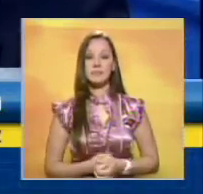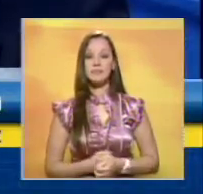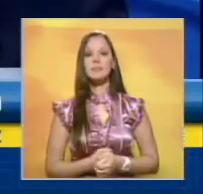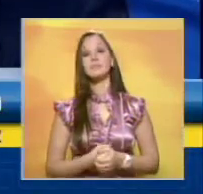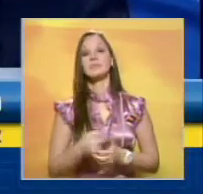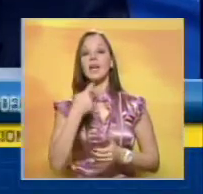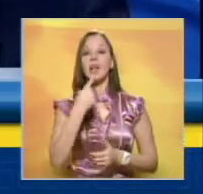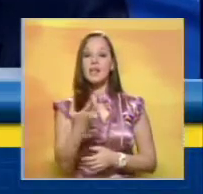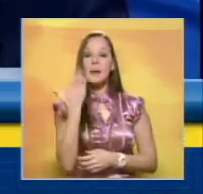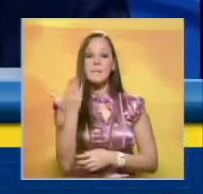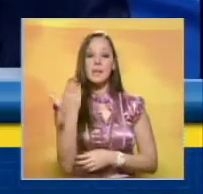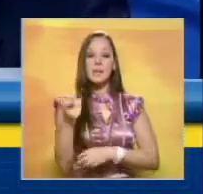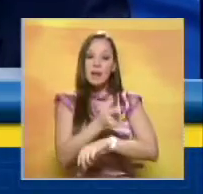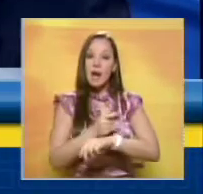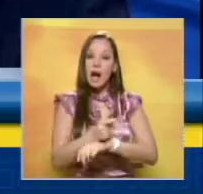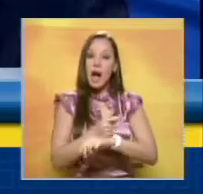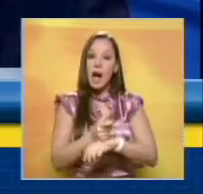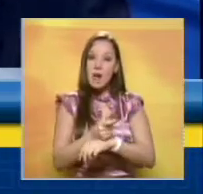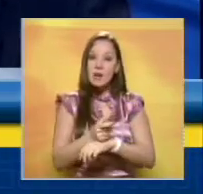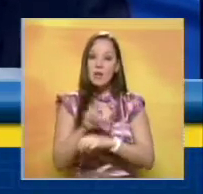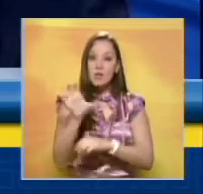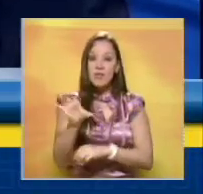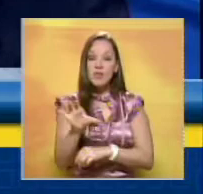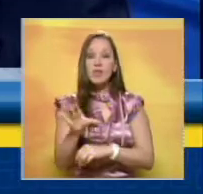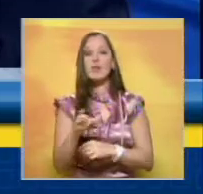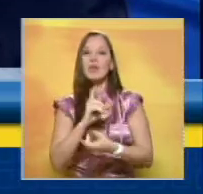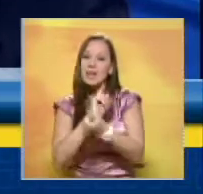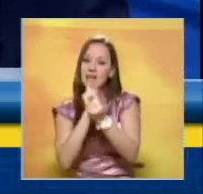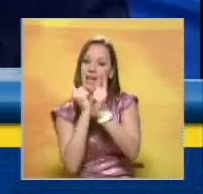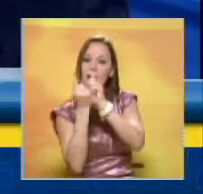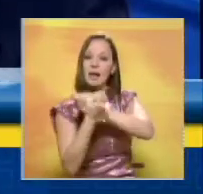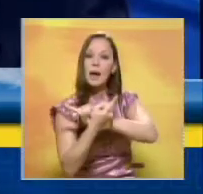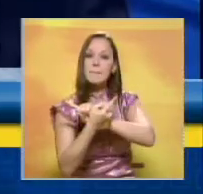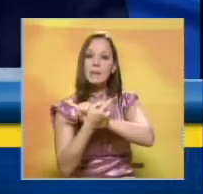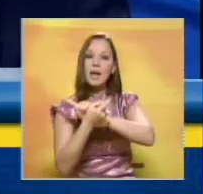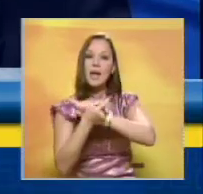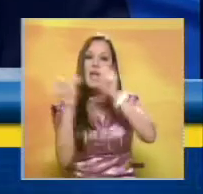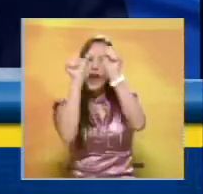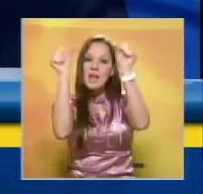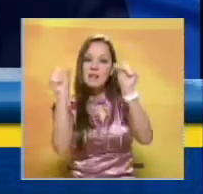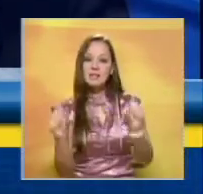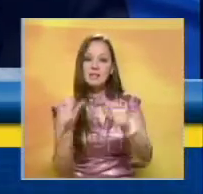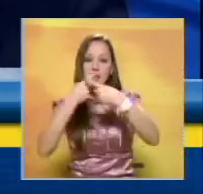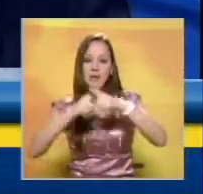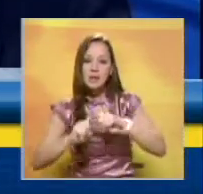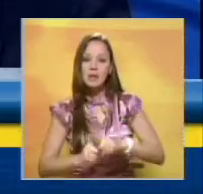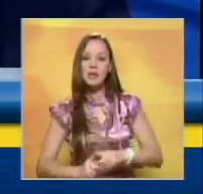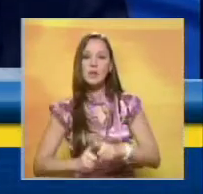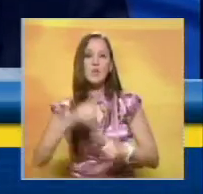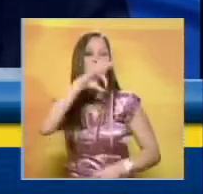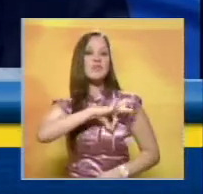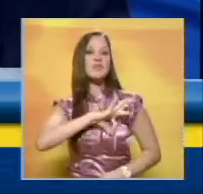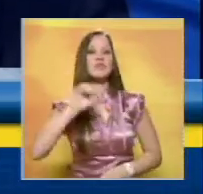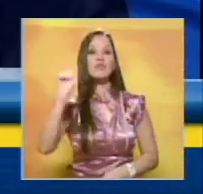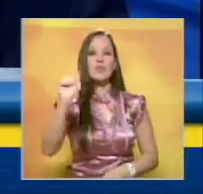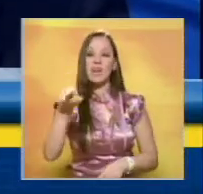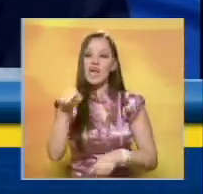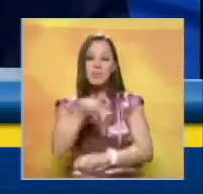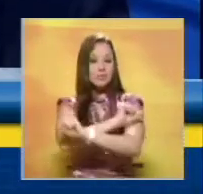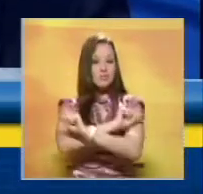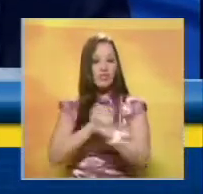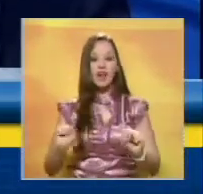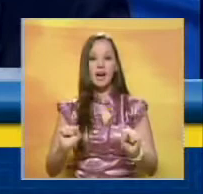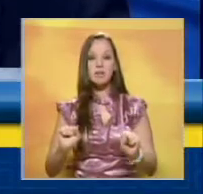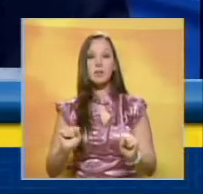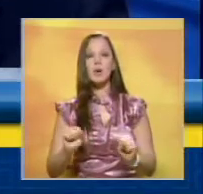Es exigirle al gobierno que cambie el modelo de la economía socialista que fracasó. Y lo responsable del gobierno